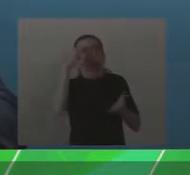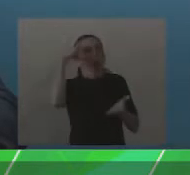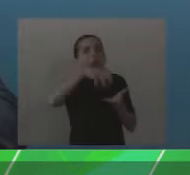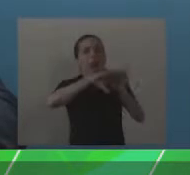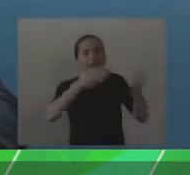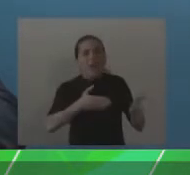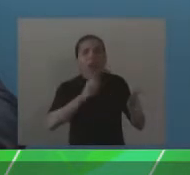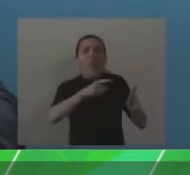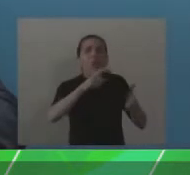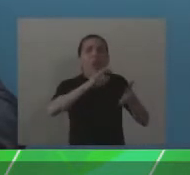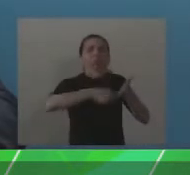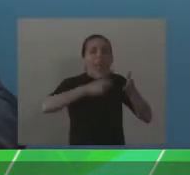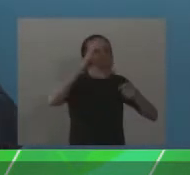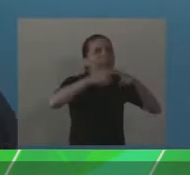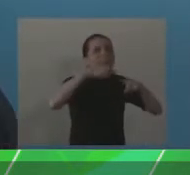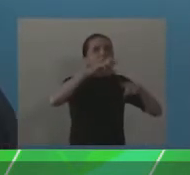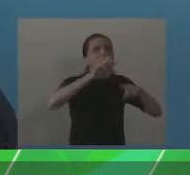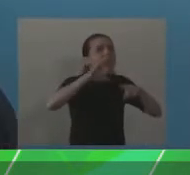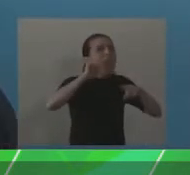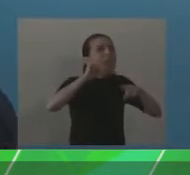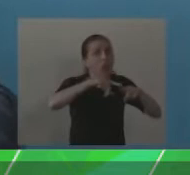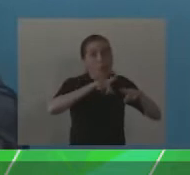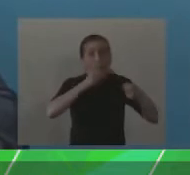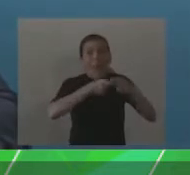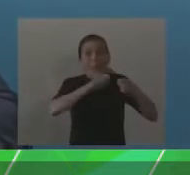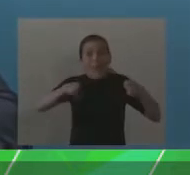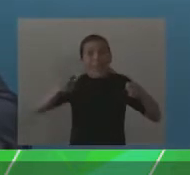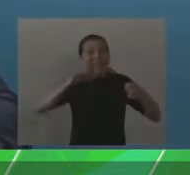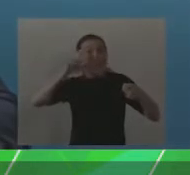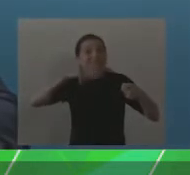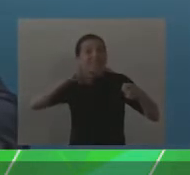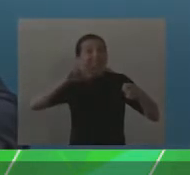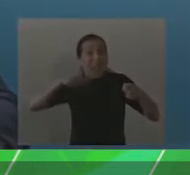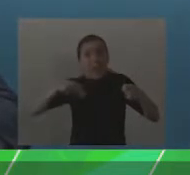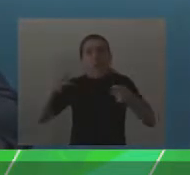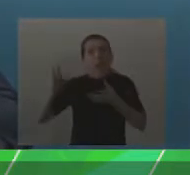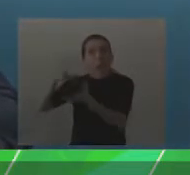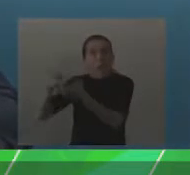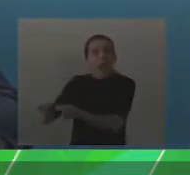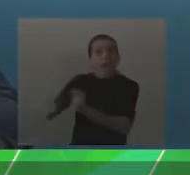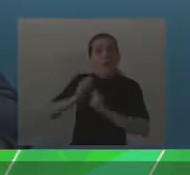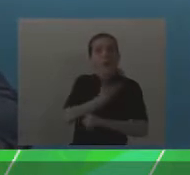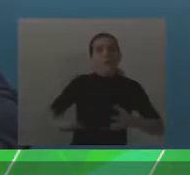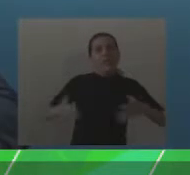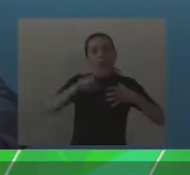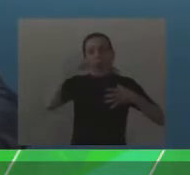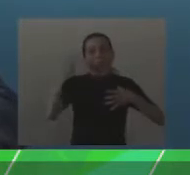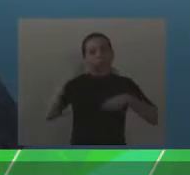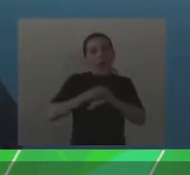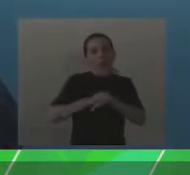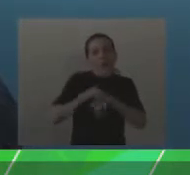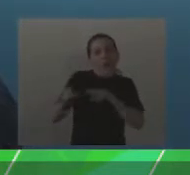Rosario hay acreedores de más de 20 millones de dólares, entonces que también mueve la producción de dentro de toda la provincia, no únicamente el